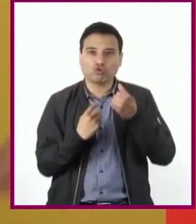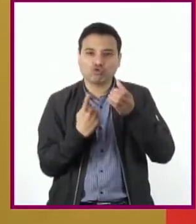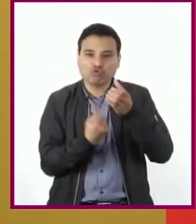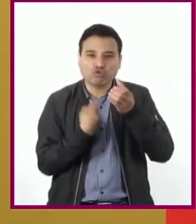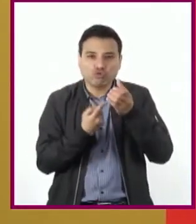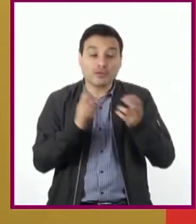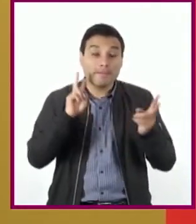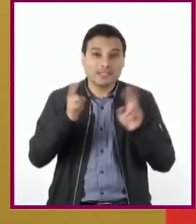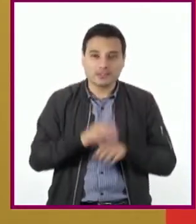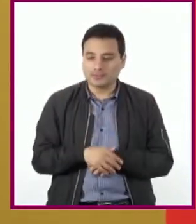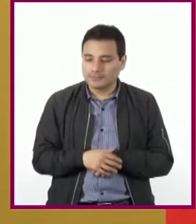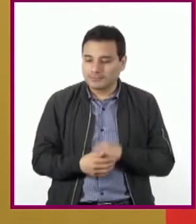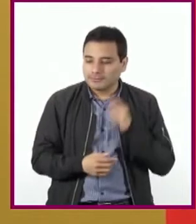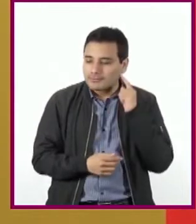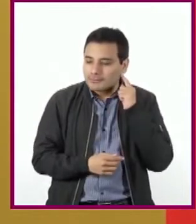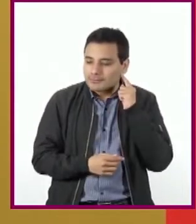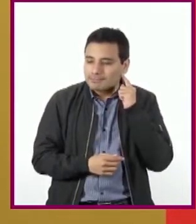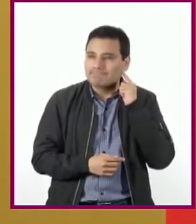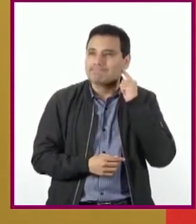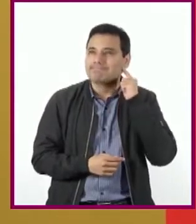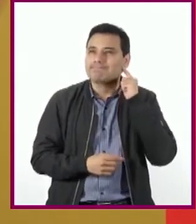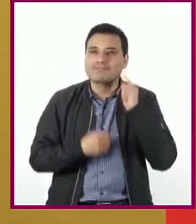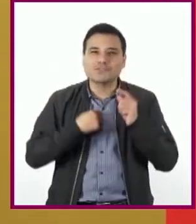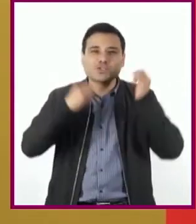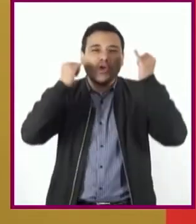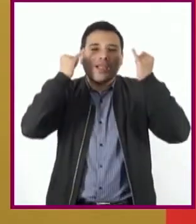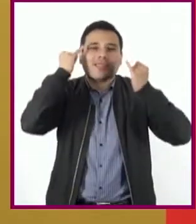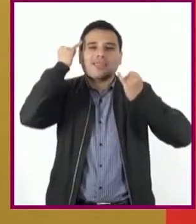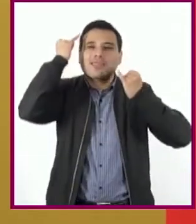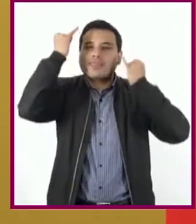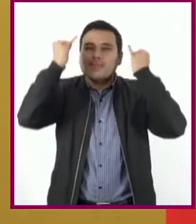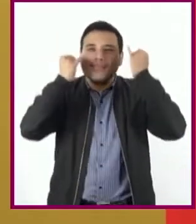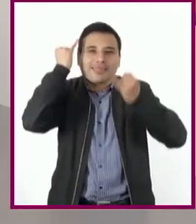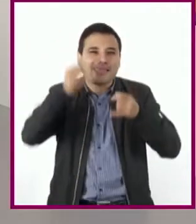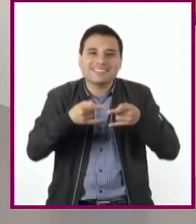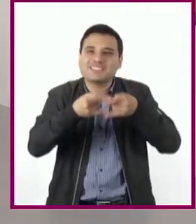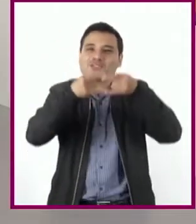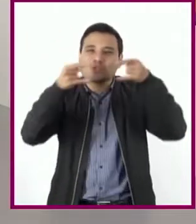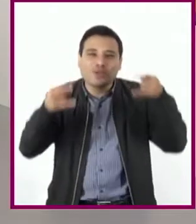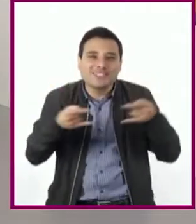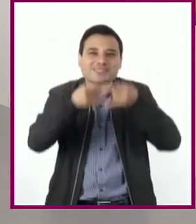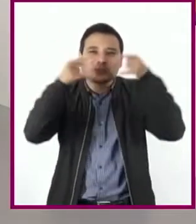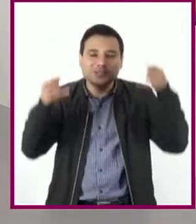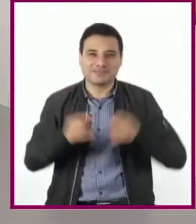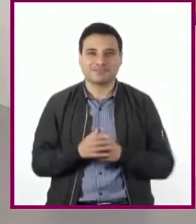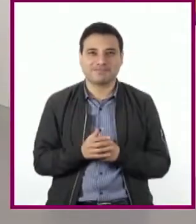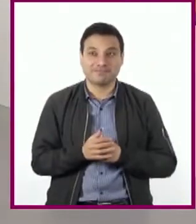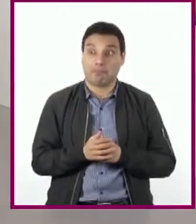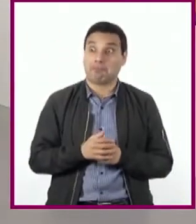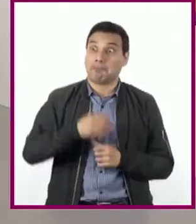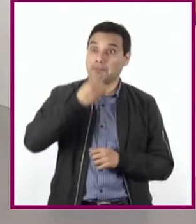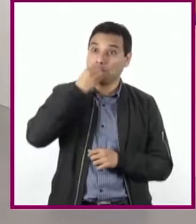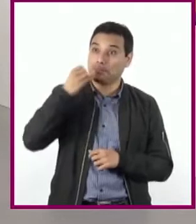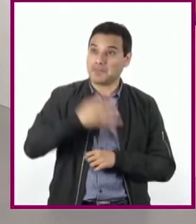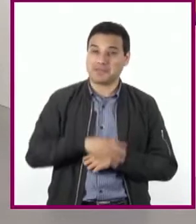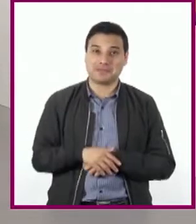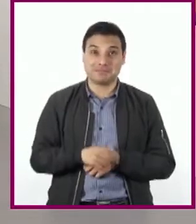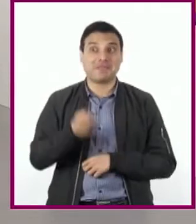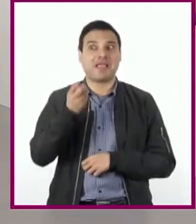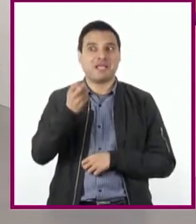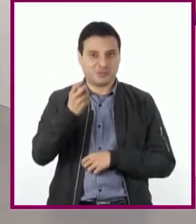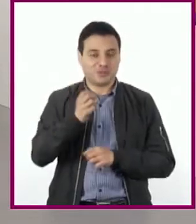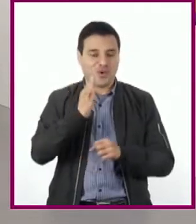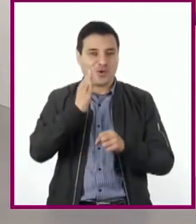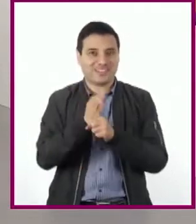del vecino. Y me imagino posibles historias con esos sonidos. ¡Fantástico! Eso podemos hacer